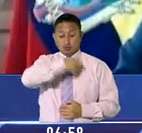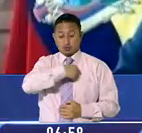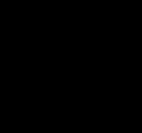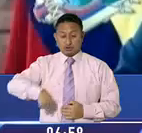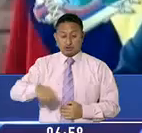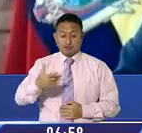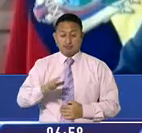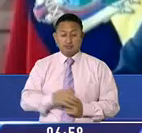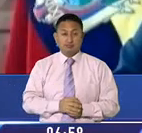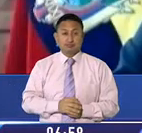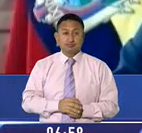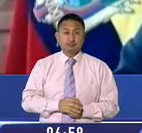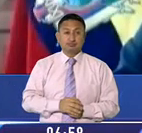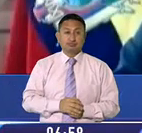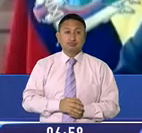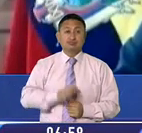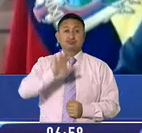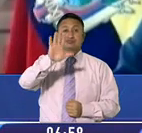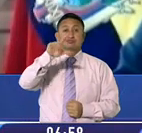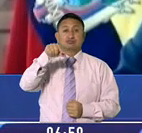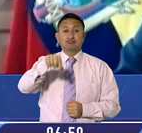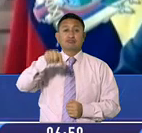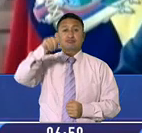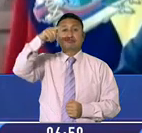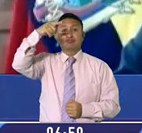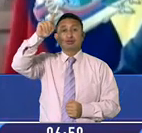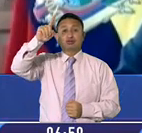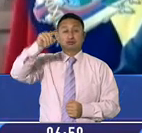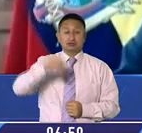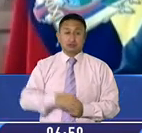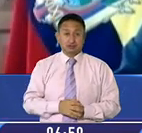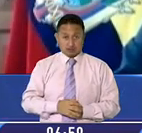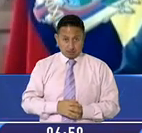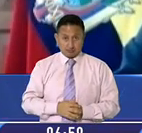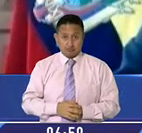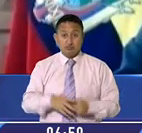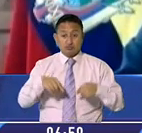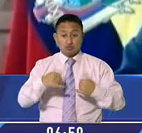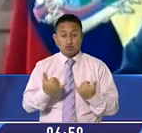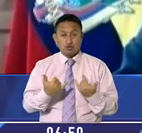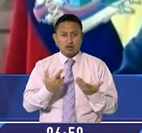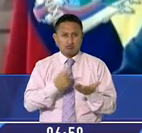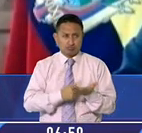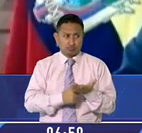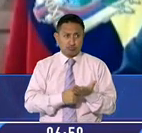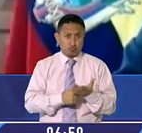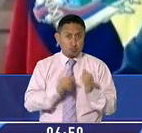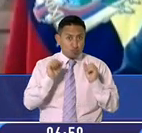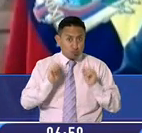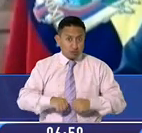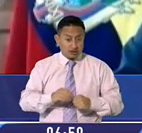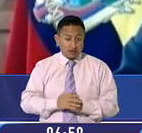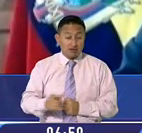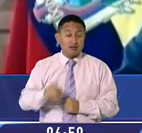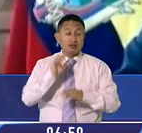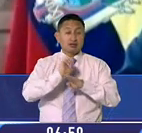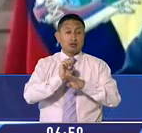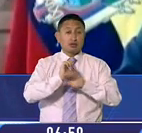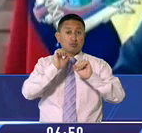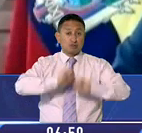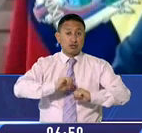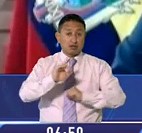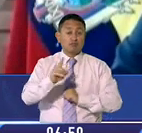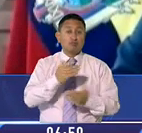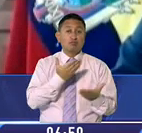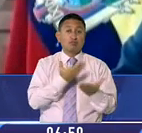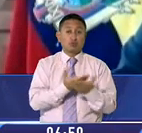de 5 mil millones. Por lo tanto, se determinó la posibilidad de que Ecuador pueda hacer una propuesta